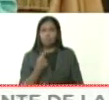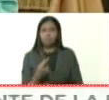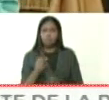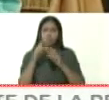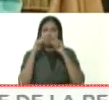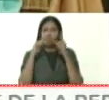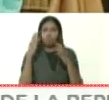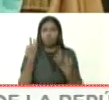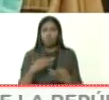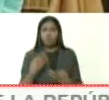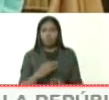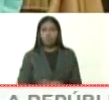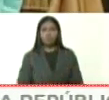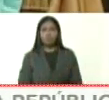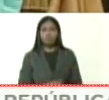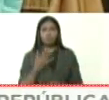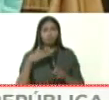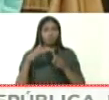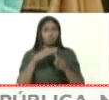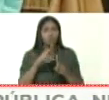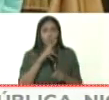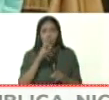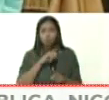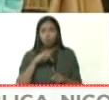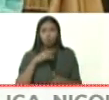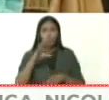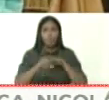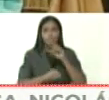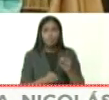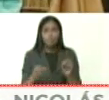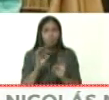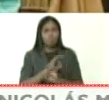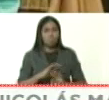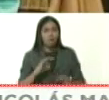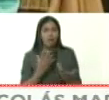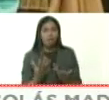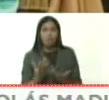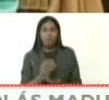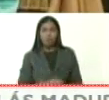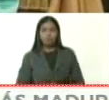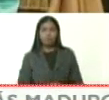increíble, ¿verdad? Nos han perseguido para que no compremos las vacunas.